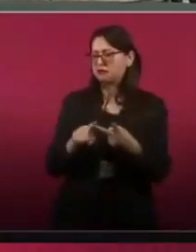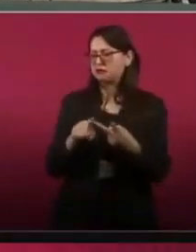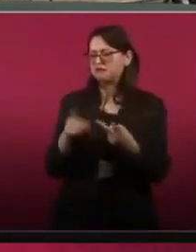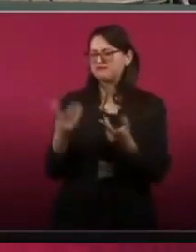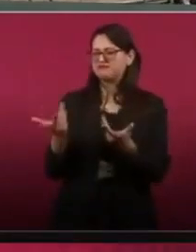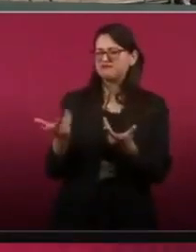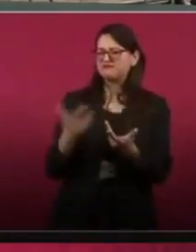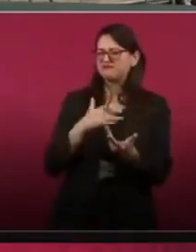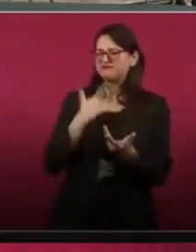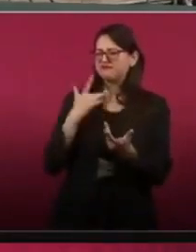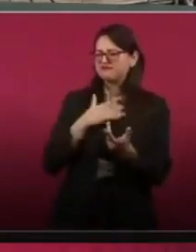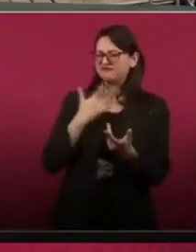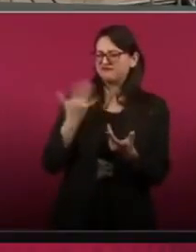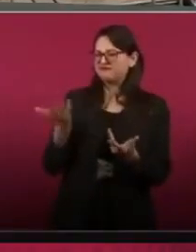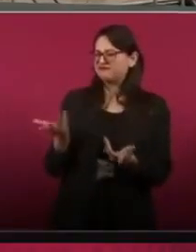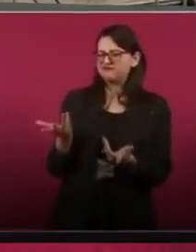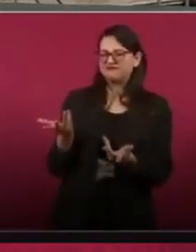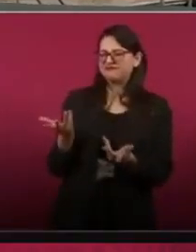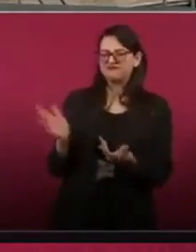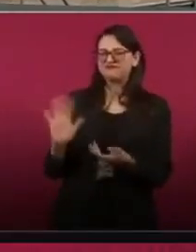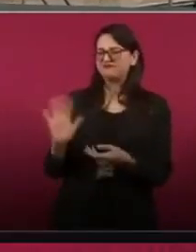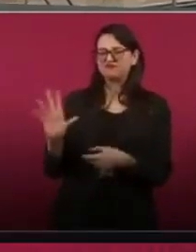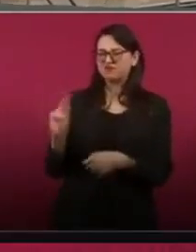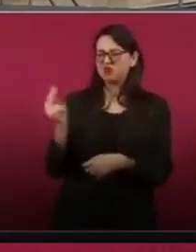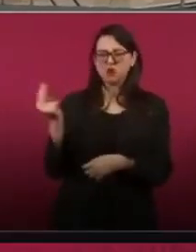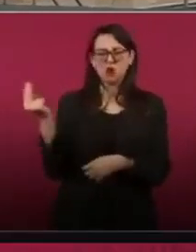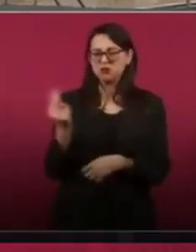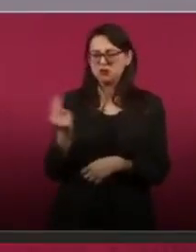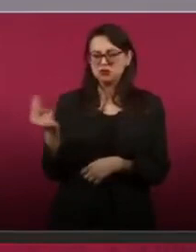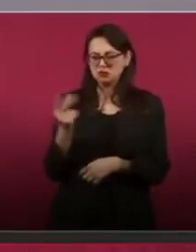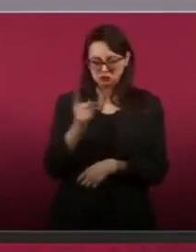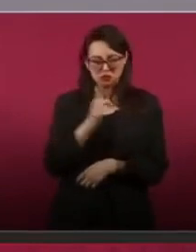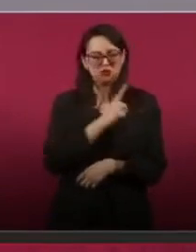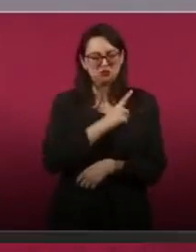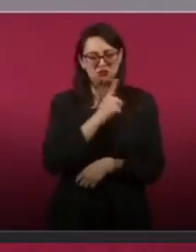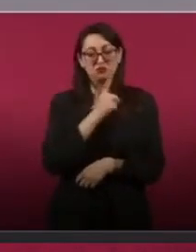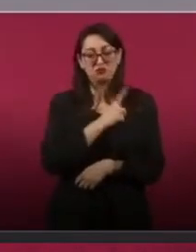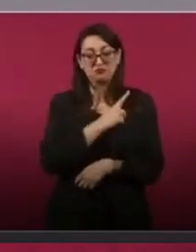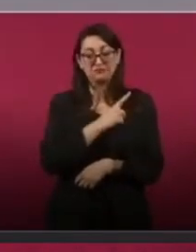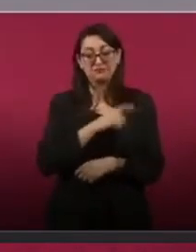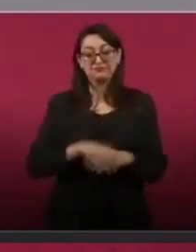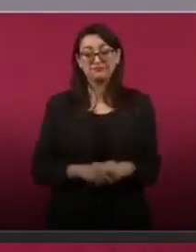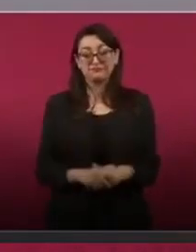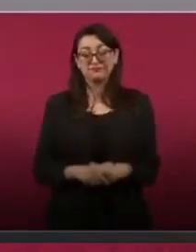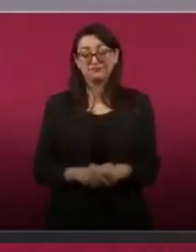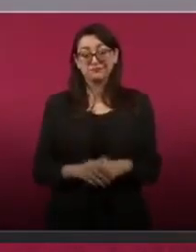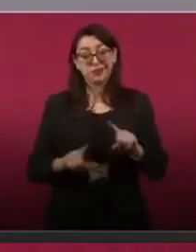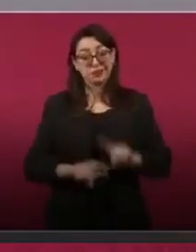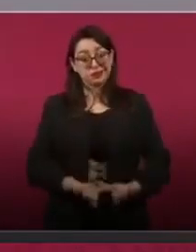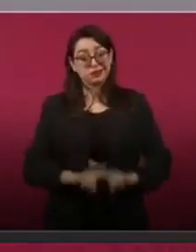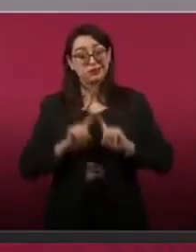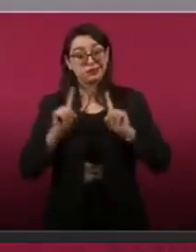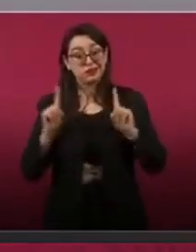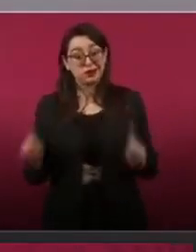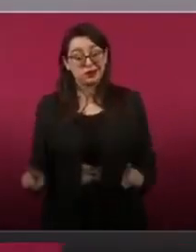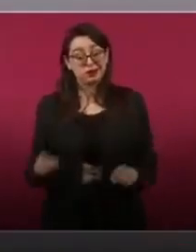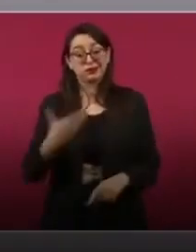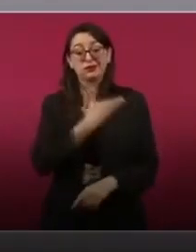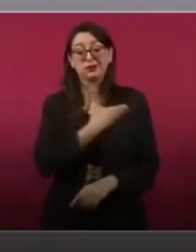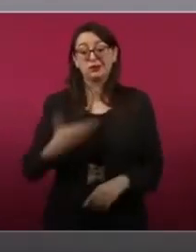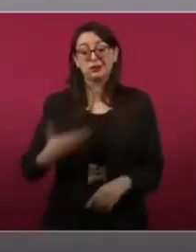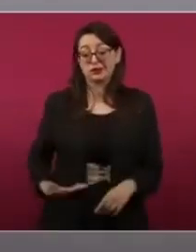El general Lázaro Cárdenas no dudó en apoyarse en los de abajo